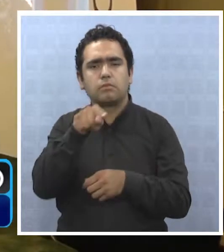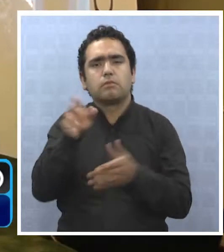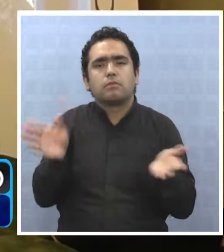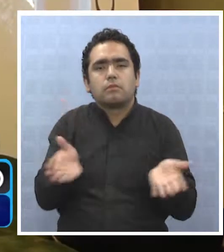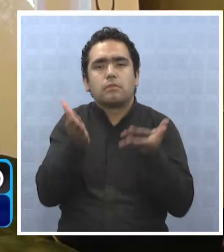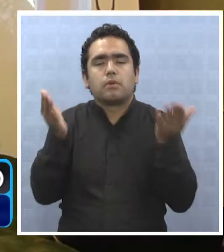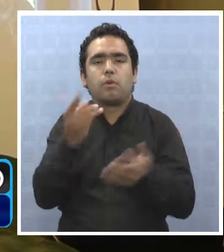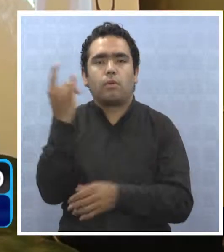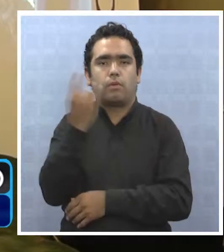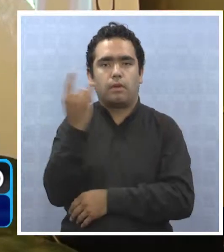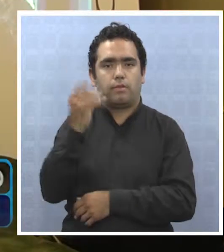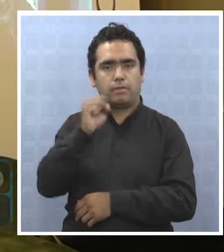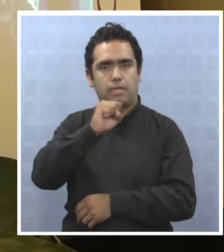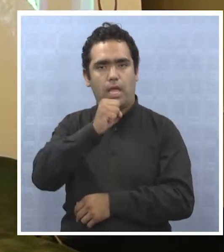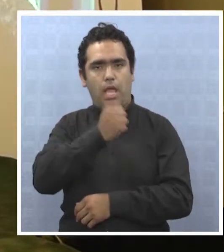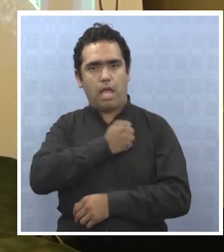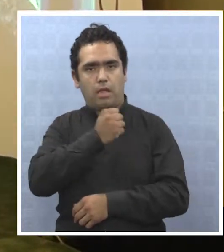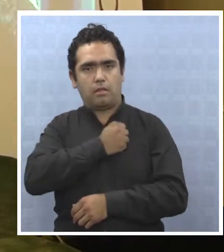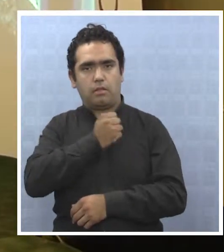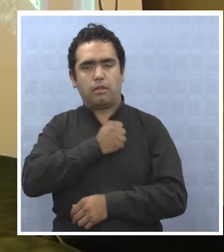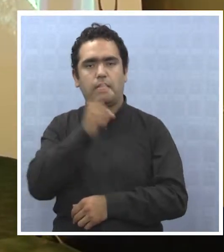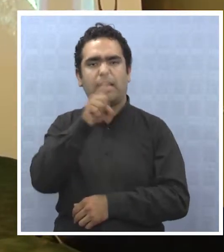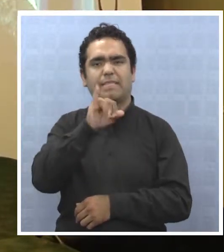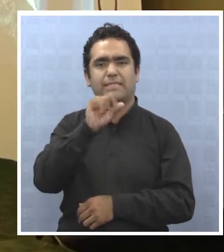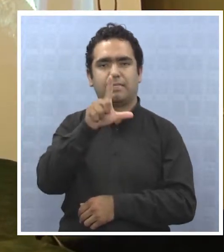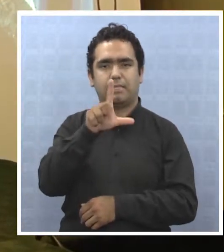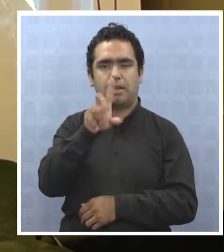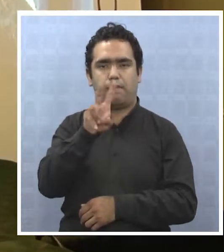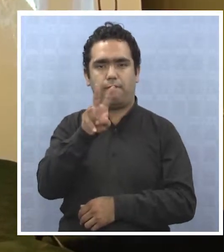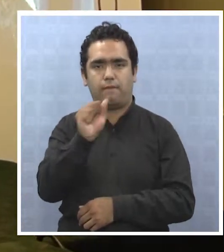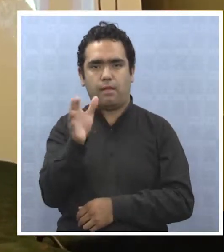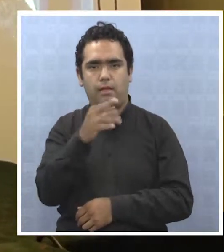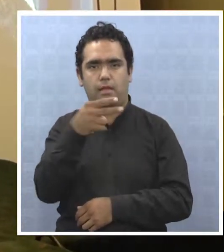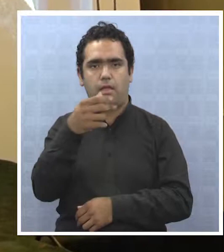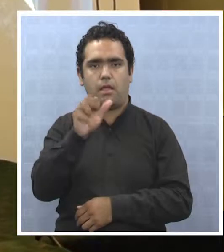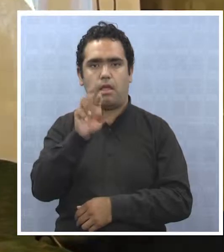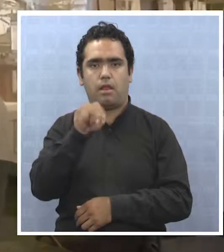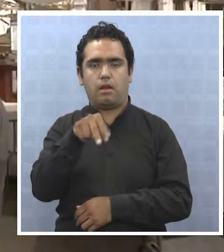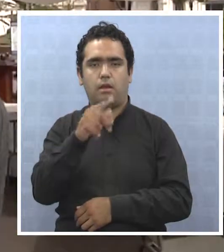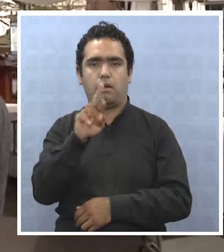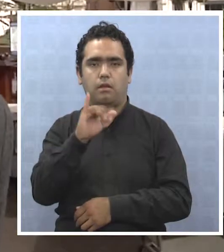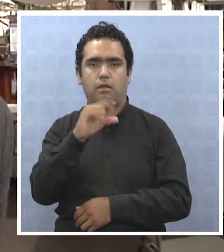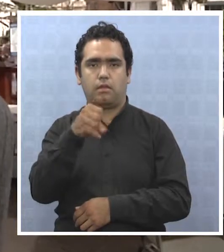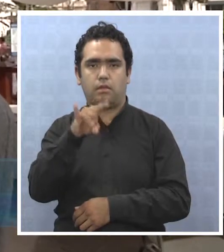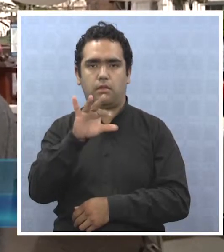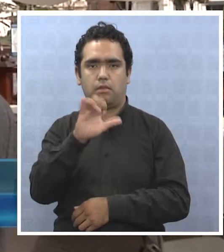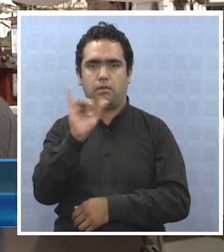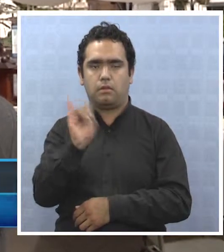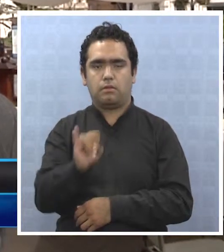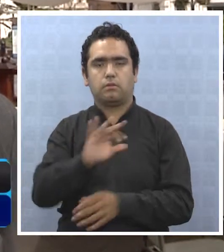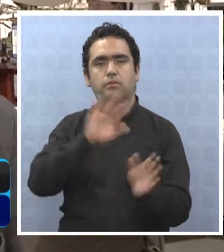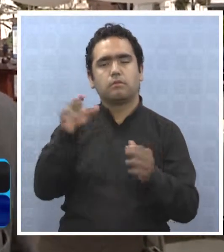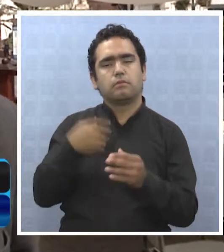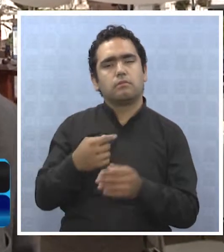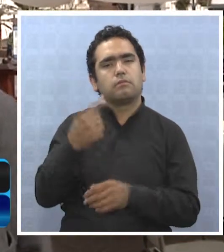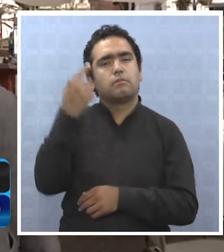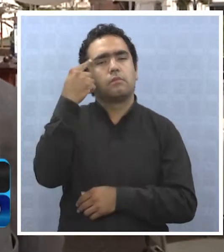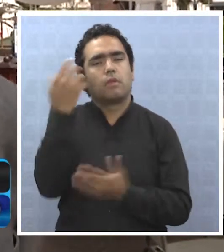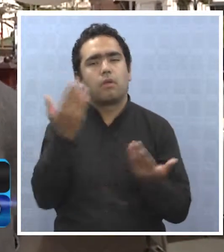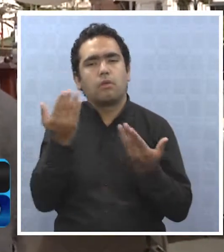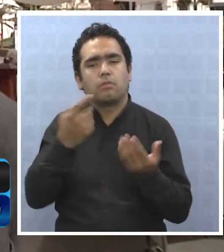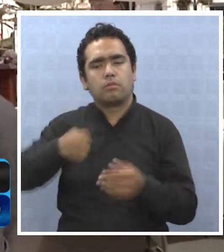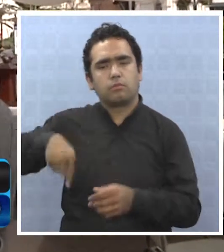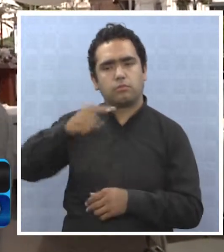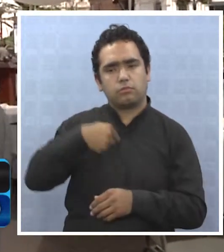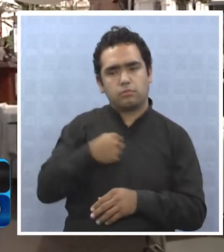es impulsado por la Universidad Católica Silva Enríquez. Revisando y pensando el tema de cómo vamos nosotros haciendo